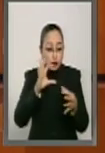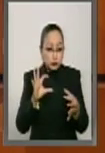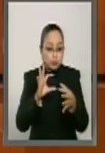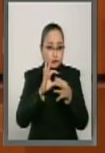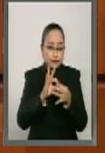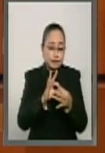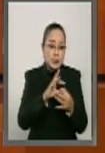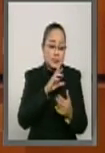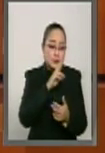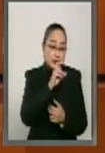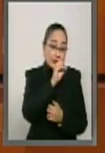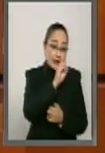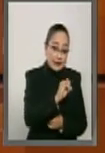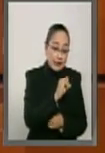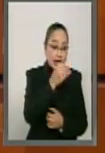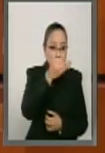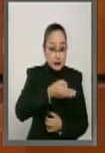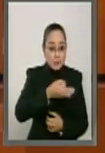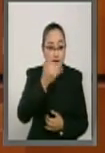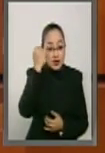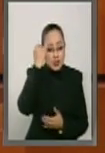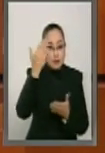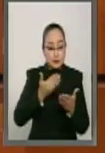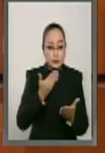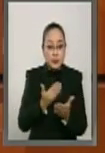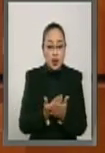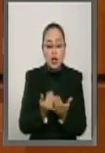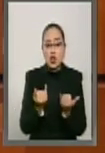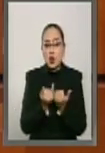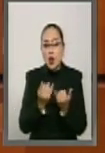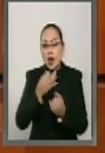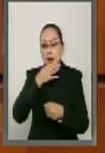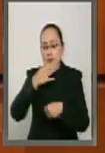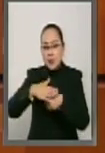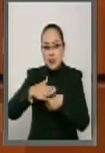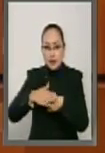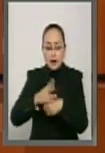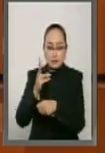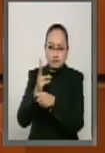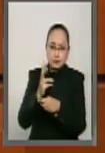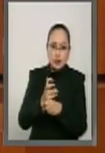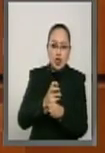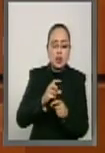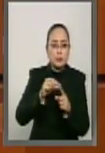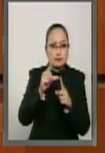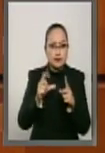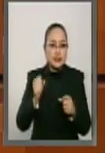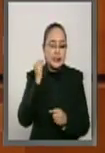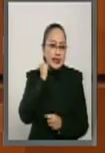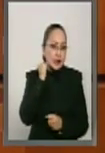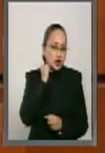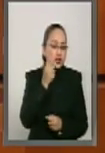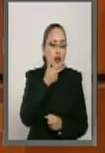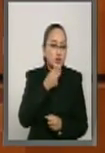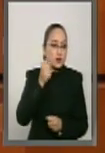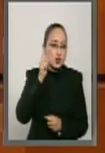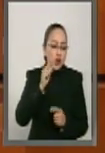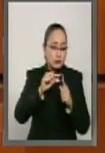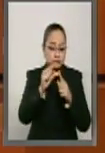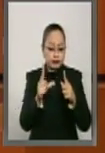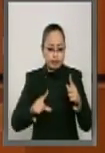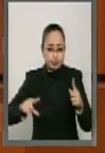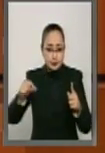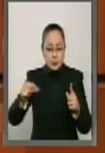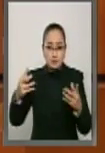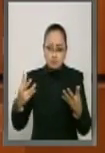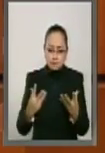hacemos el llamado a las señoras senadoras y senadores de la República aquí presentes a que